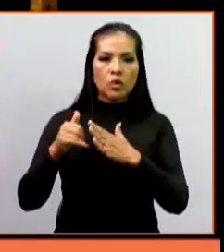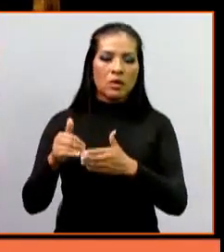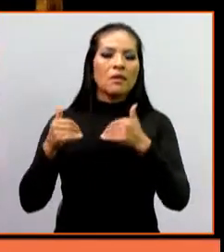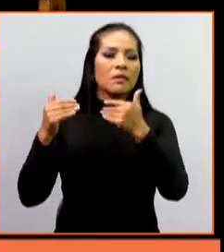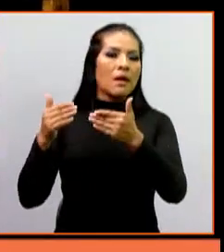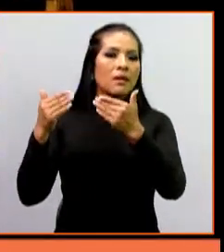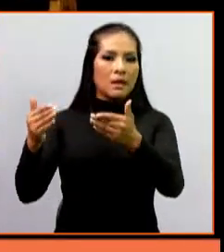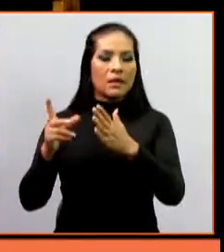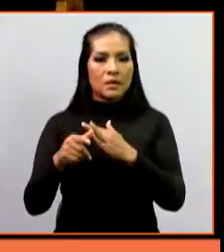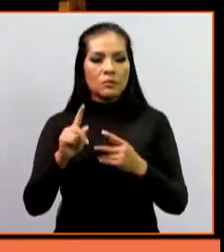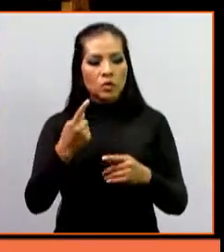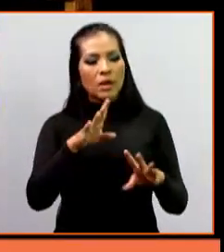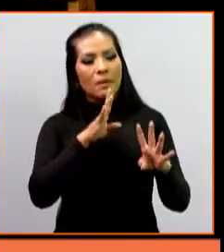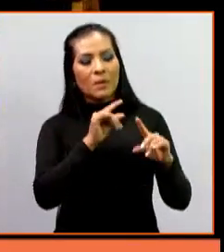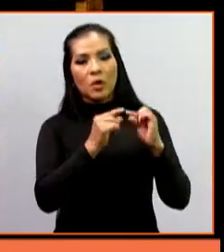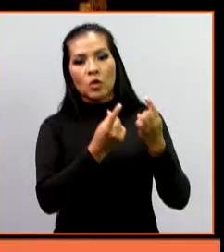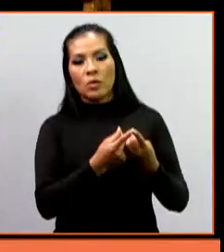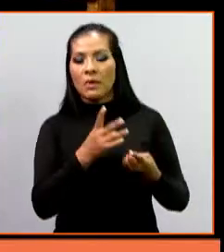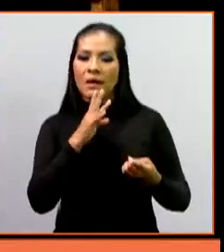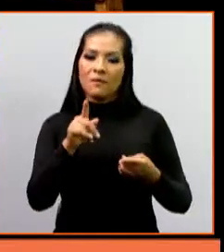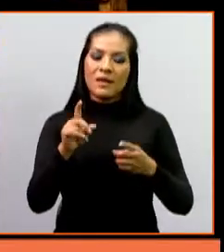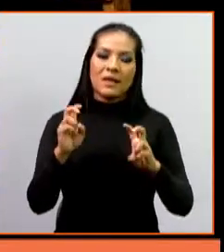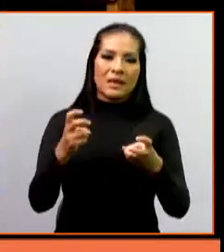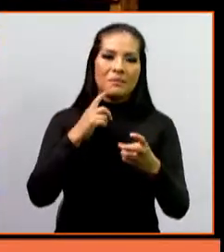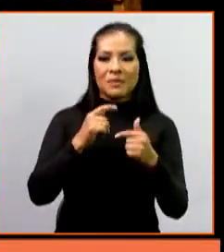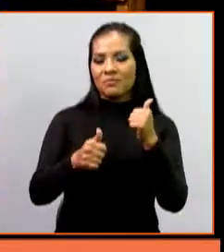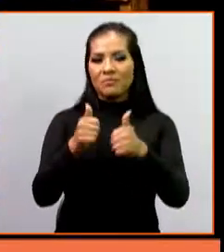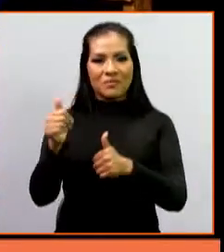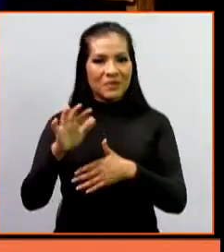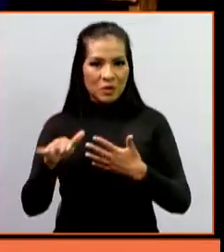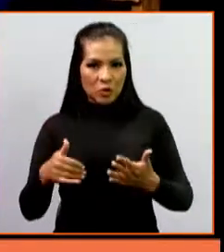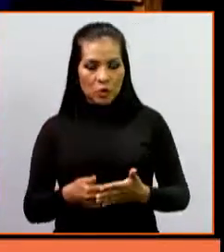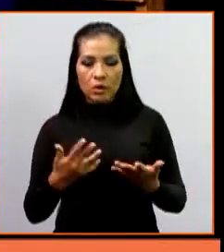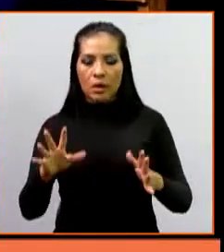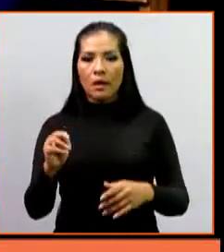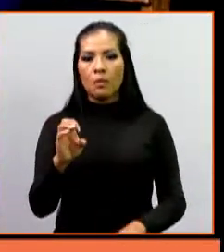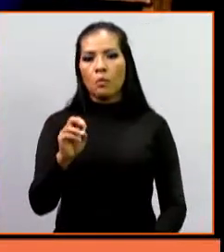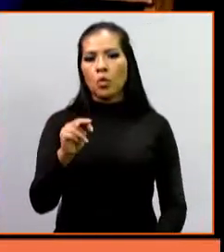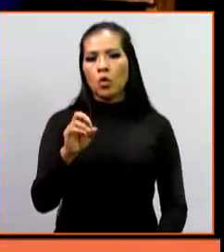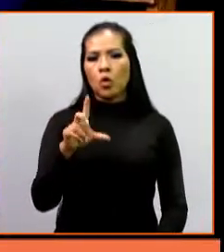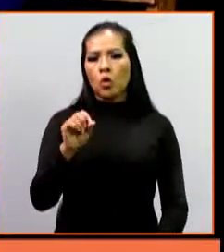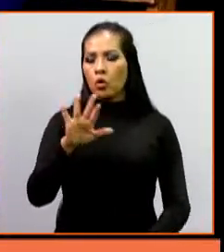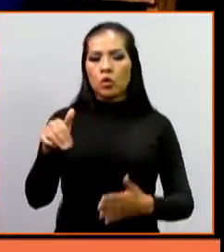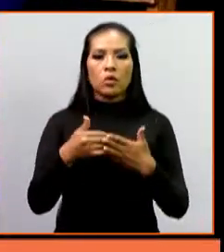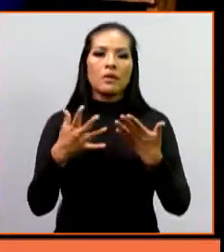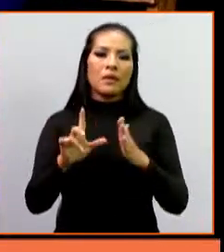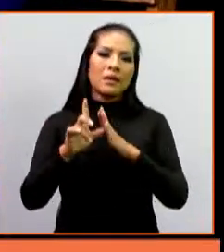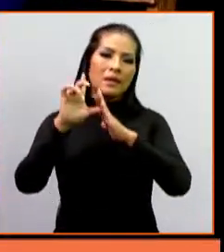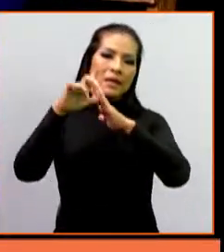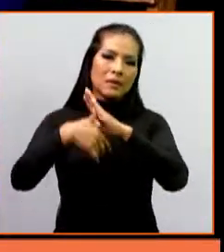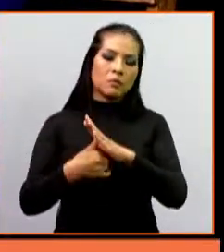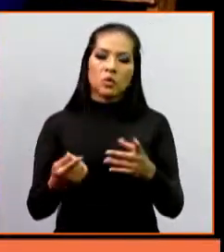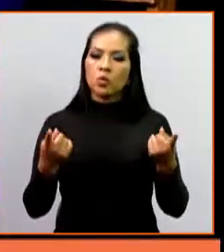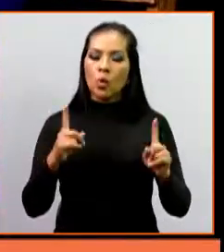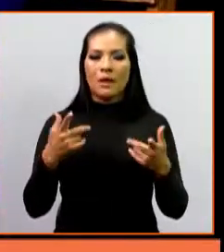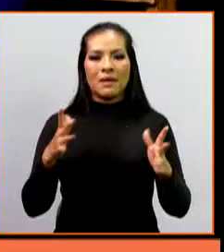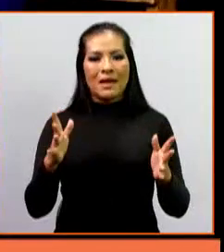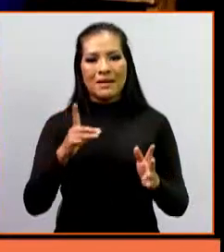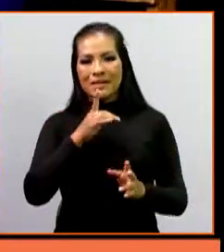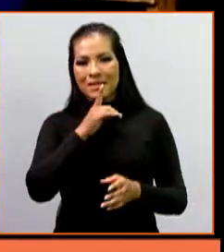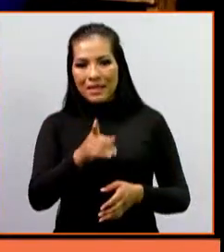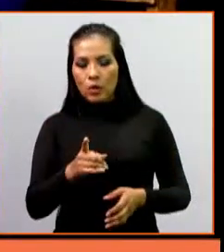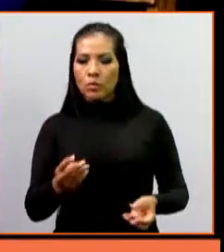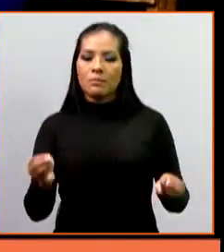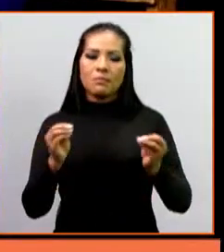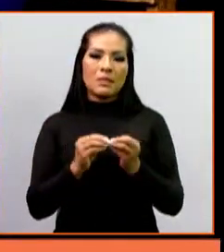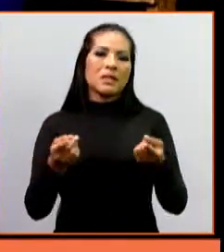con el grupo, hagamos obra con el elenco. Sí. Y como que el monólogo era algo de cuando esté más segura, cuando vamos con más